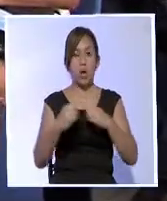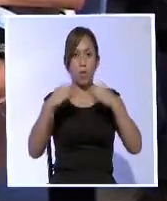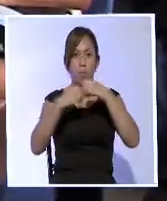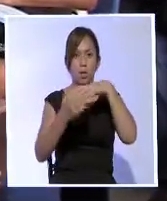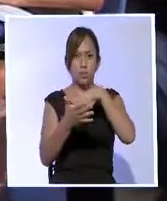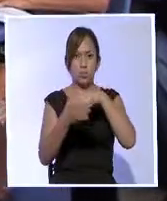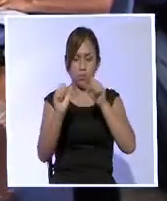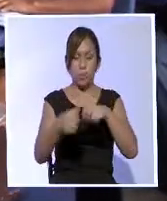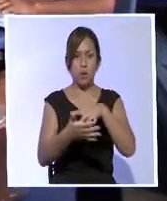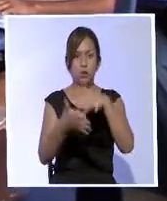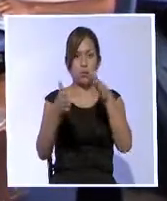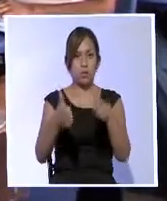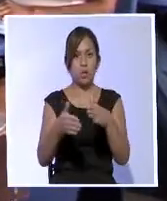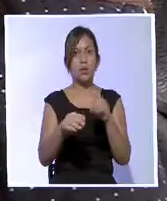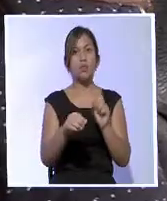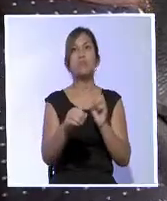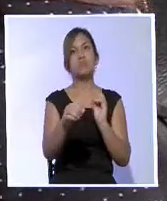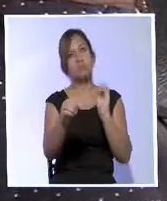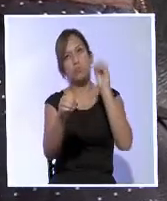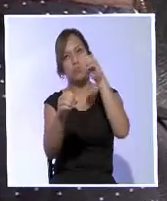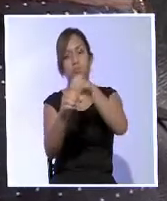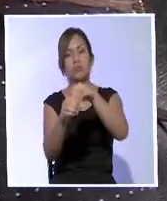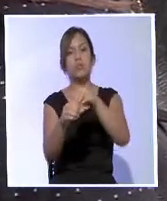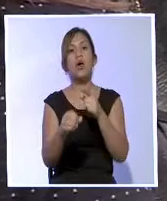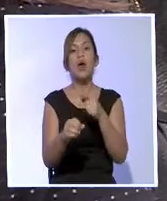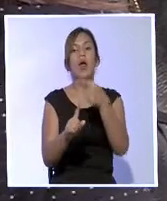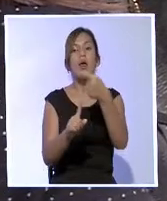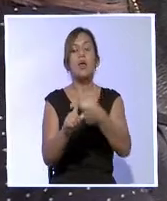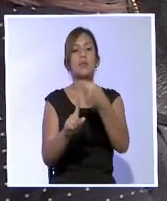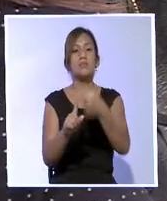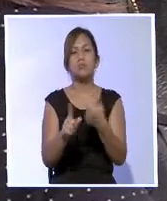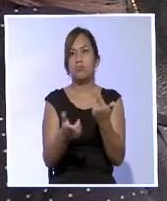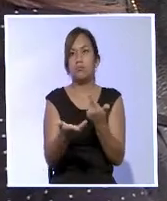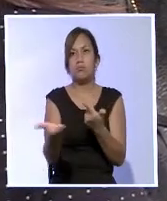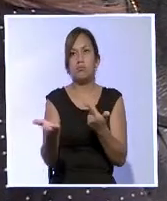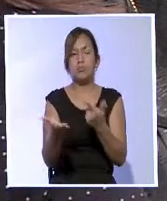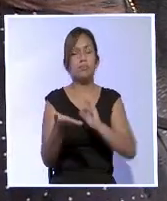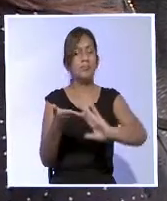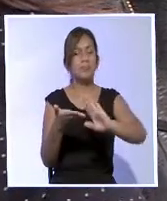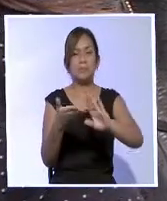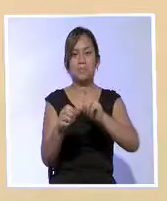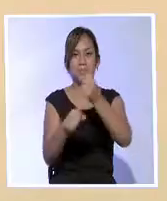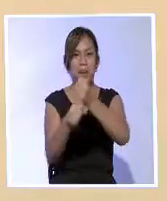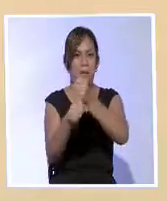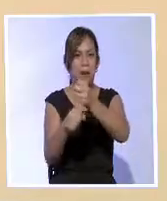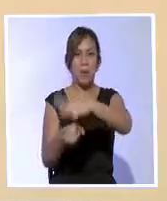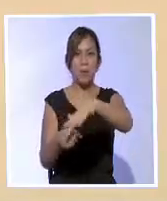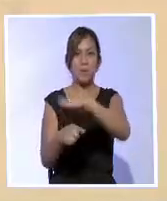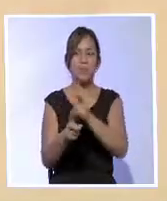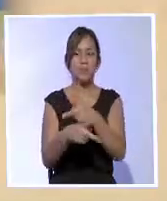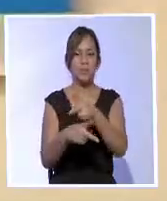para que los estudiantes puedan insertarse al mercado laboral a través de un bachillerato técnico productivo